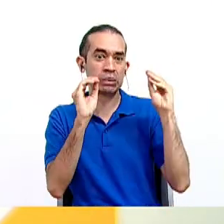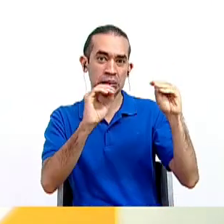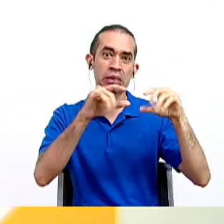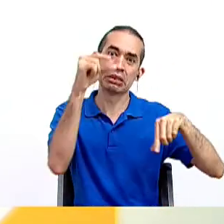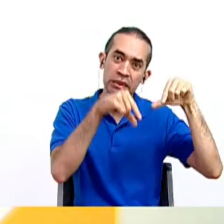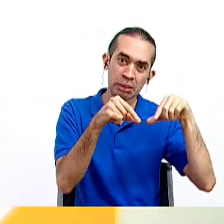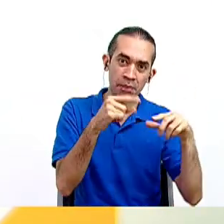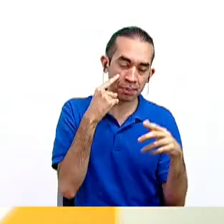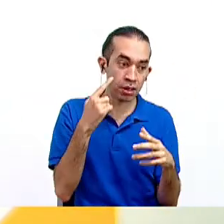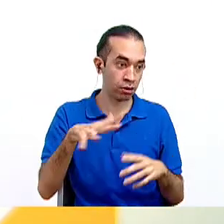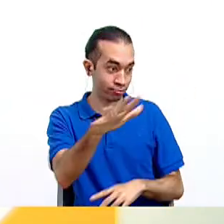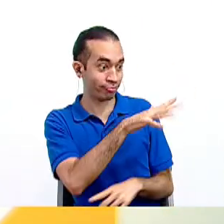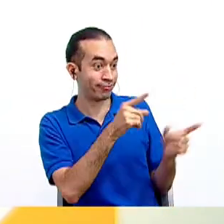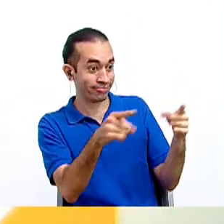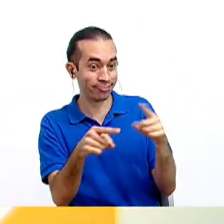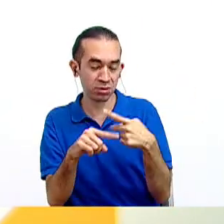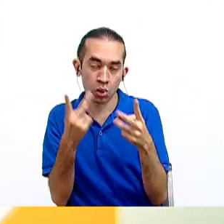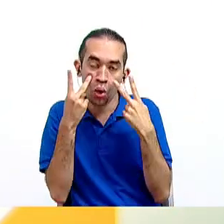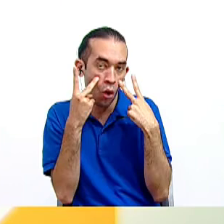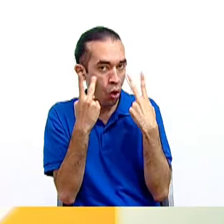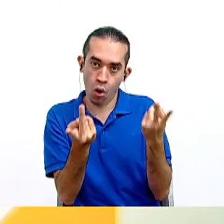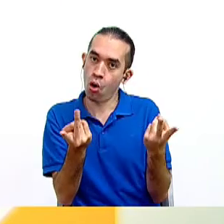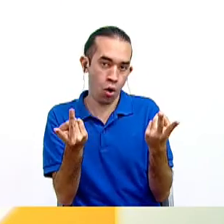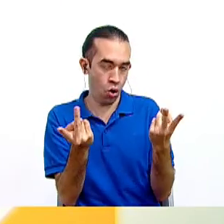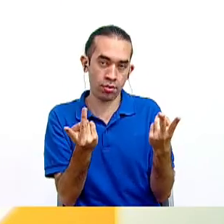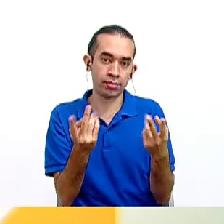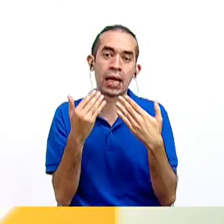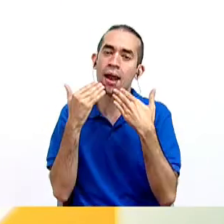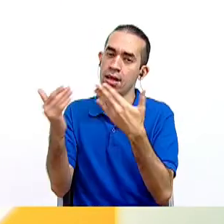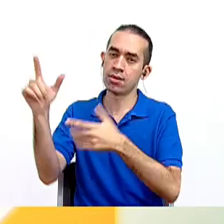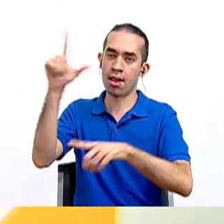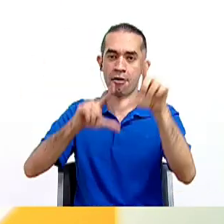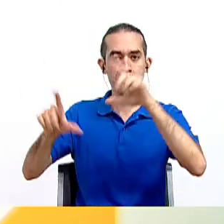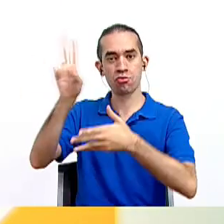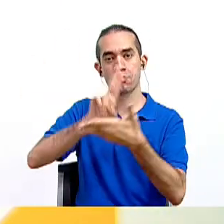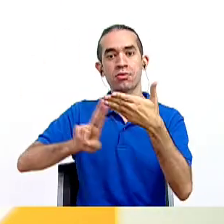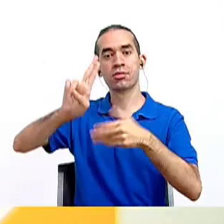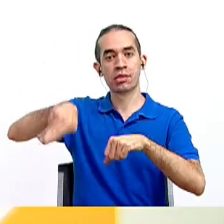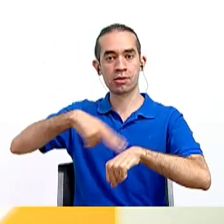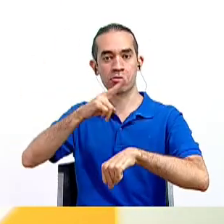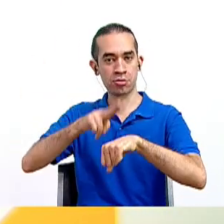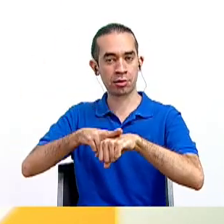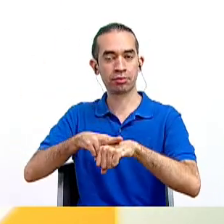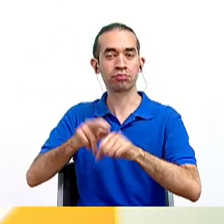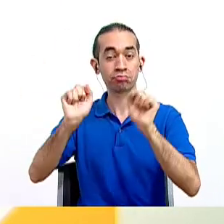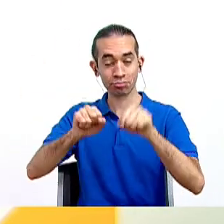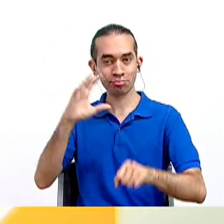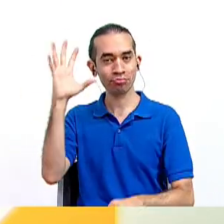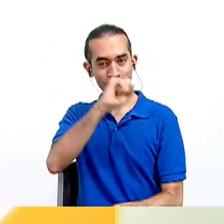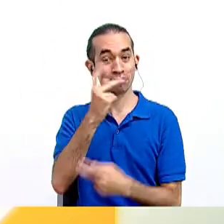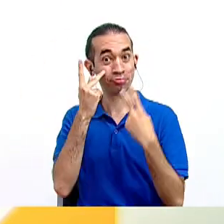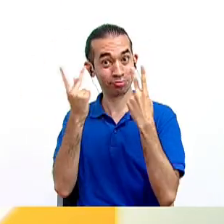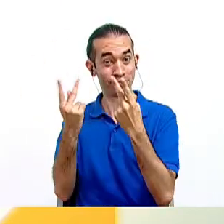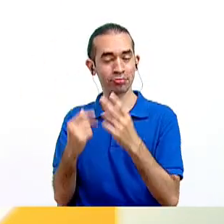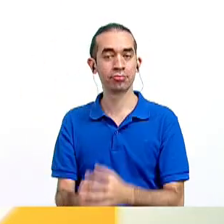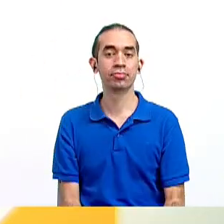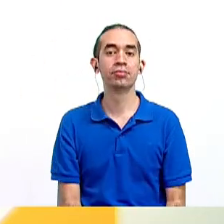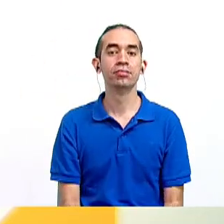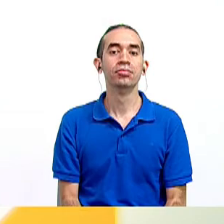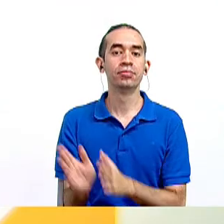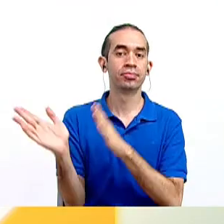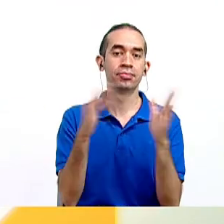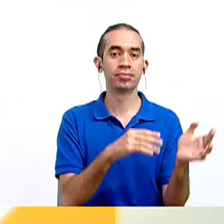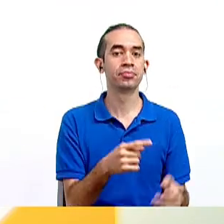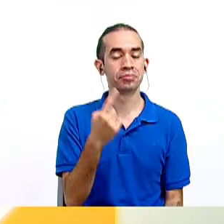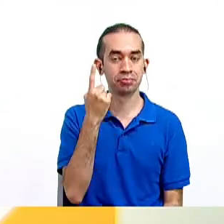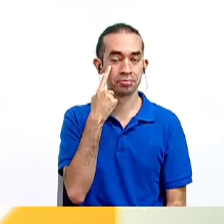cosas que están a nuestro alrededor, pero no las vemos. Y gracias al laboratorio de la Universidad Nacional pudimos verlos. Entonces, vamos a